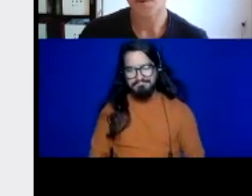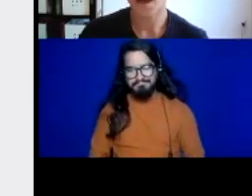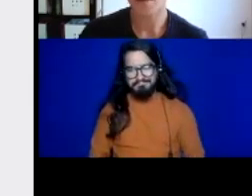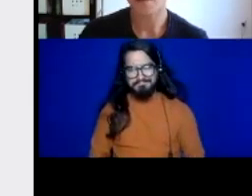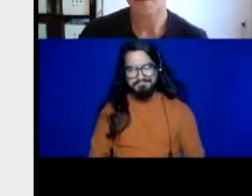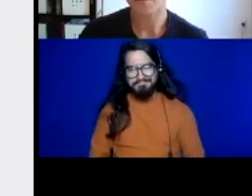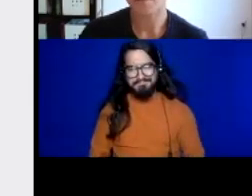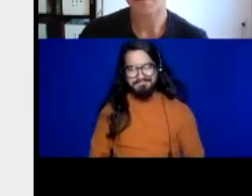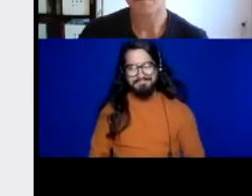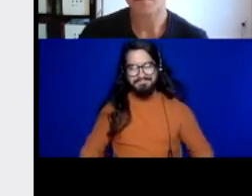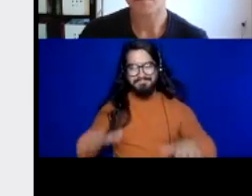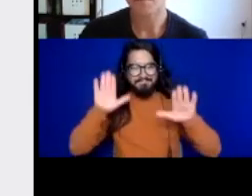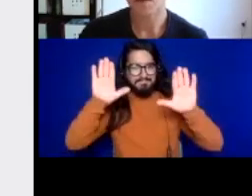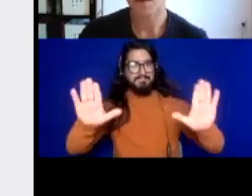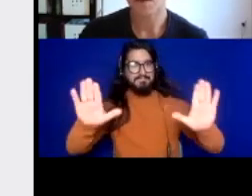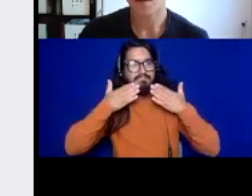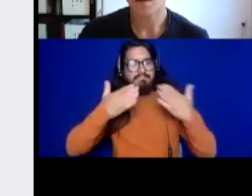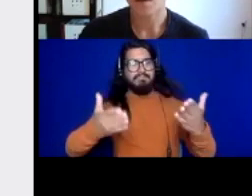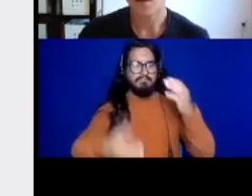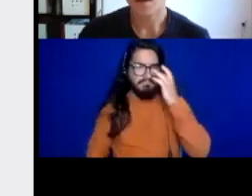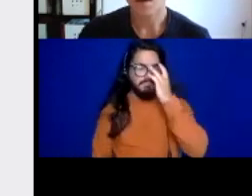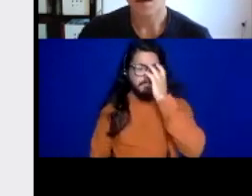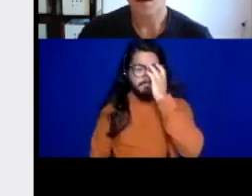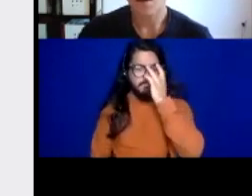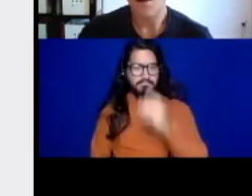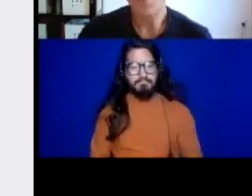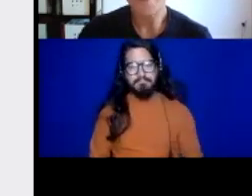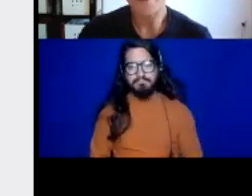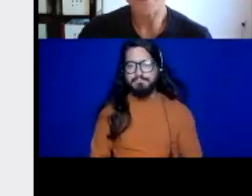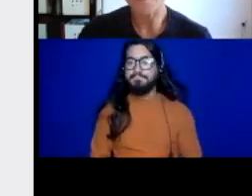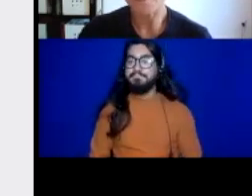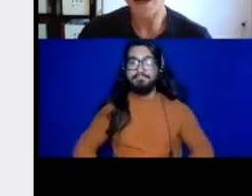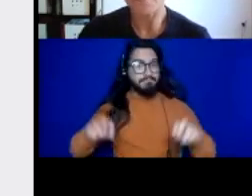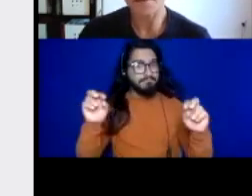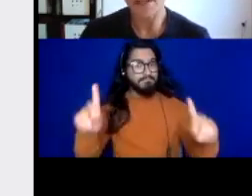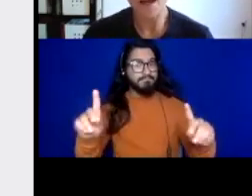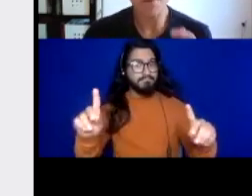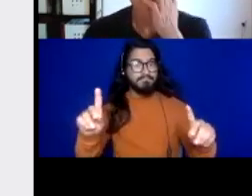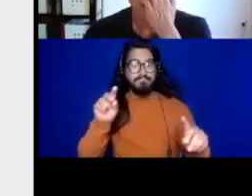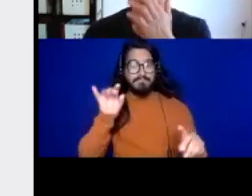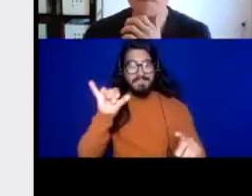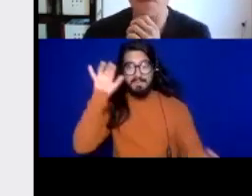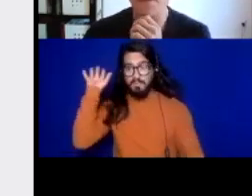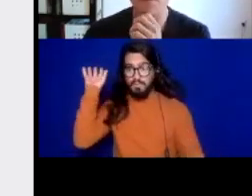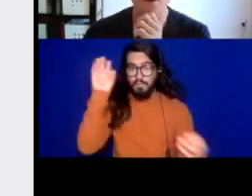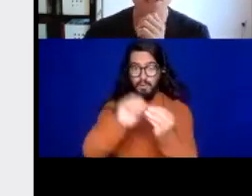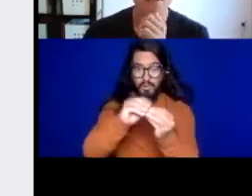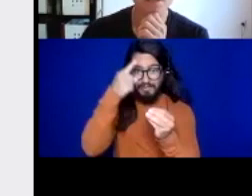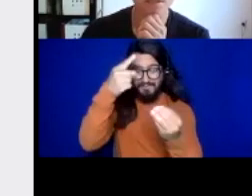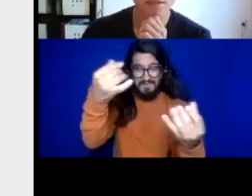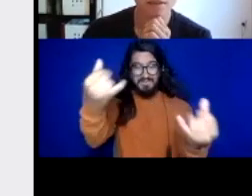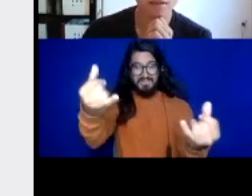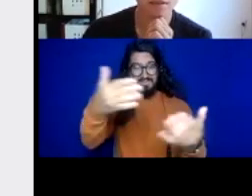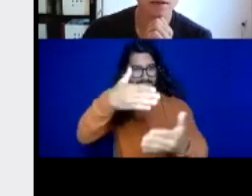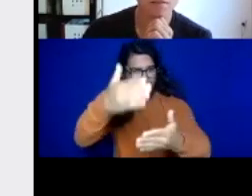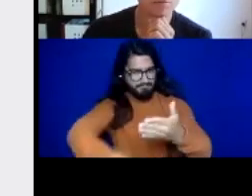All right, that's all I have. Eso es todo lo que tengo para el día de hoy,